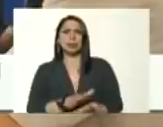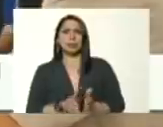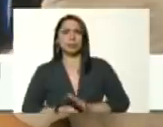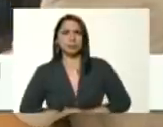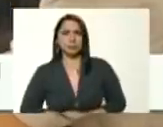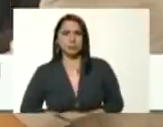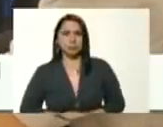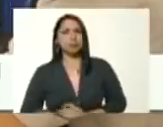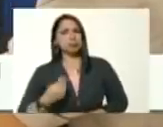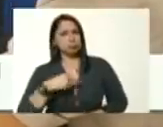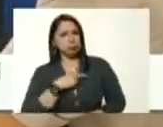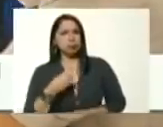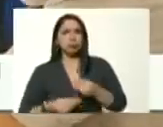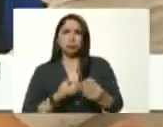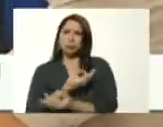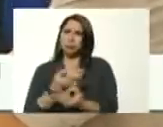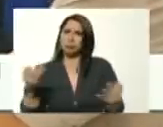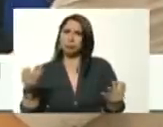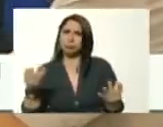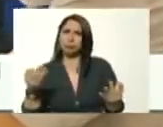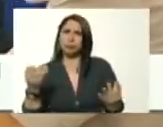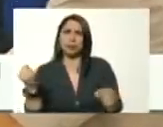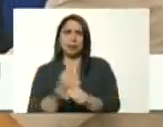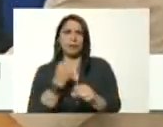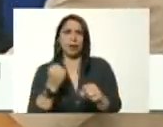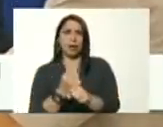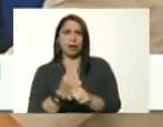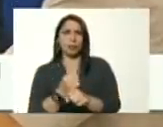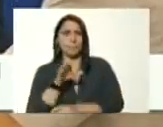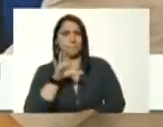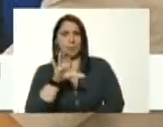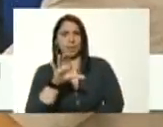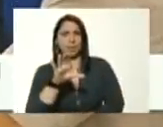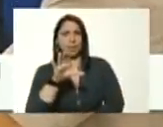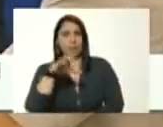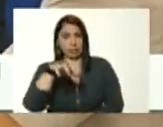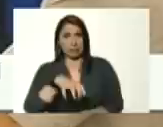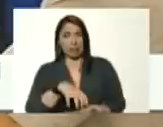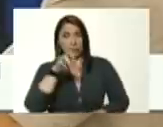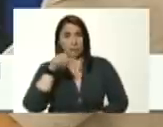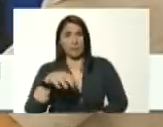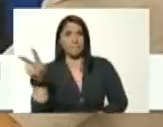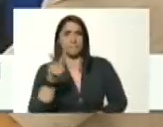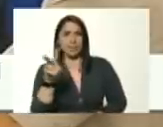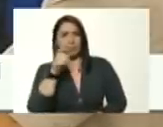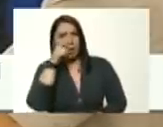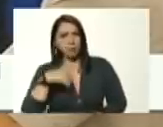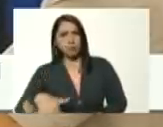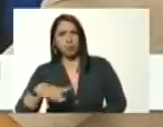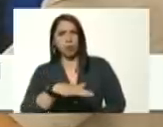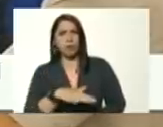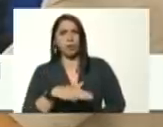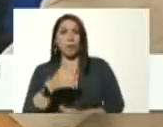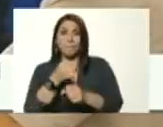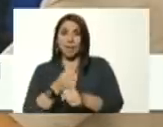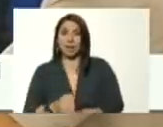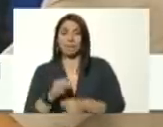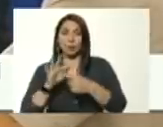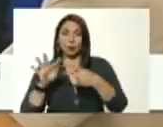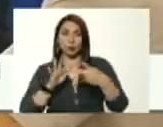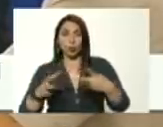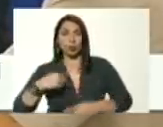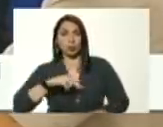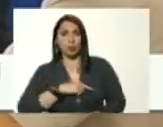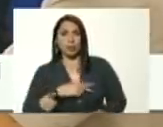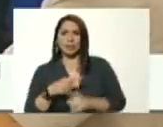a que estamos haciendo lo correcto por el país y por este estado los venezolanos esperan por las soluciones nuestras nuestras diferencias